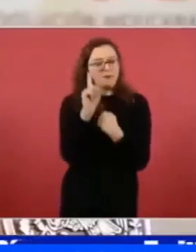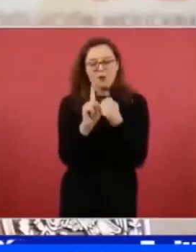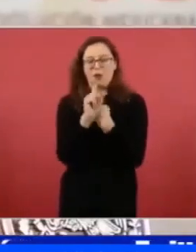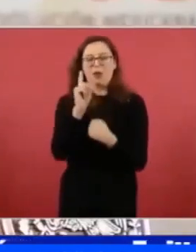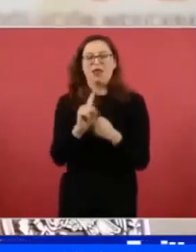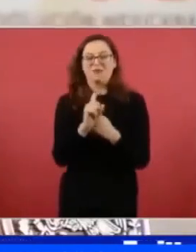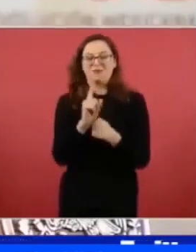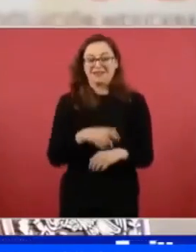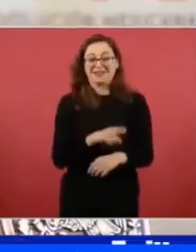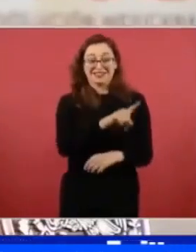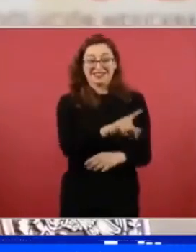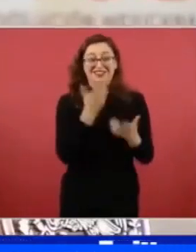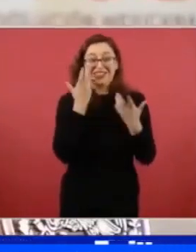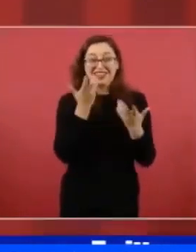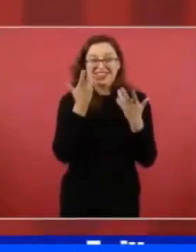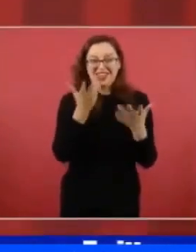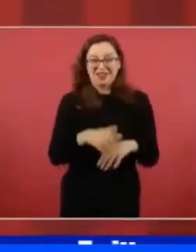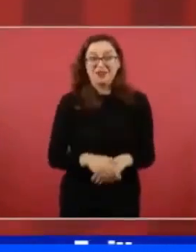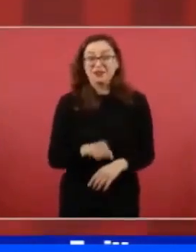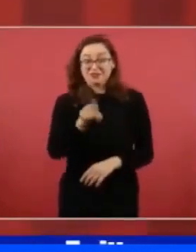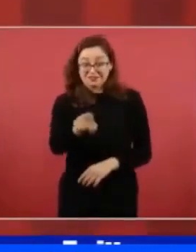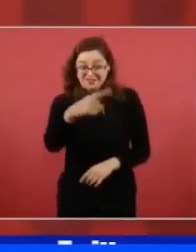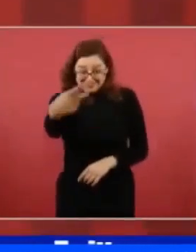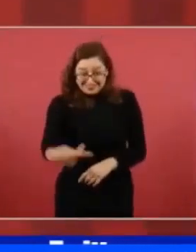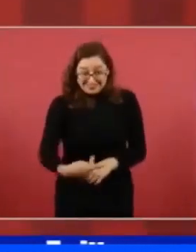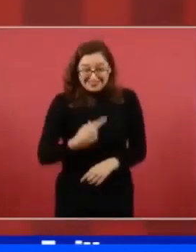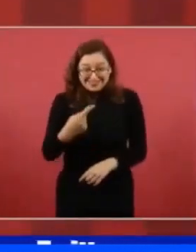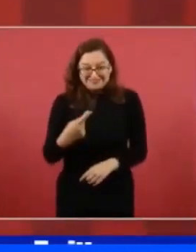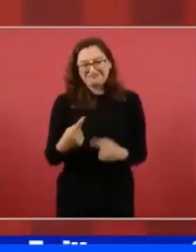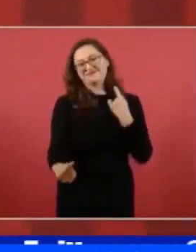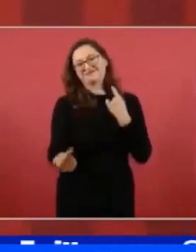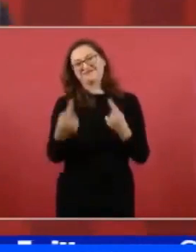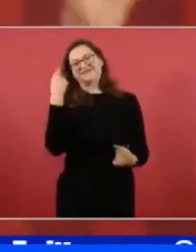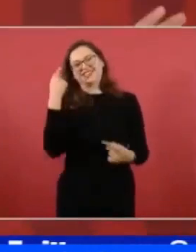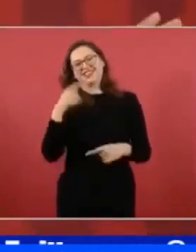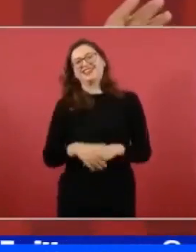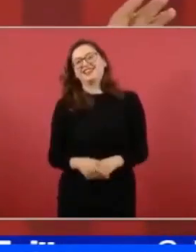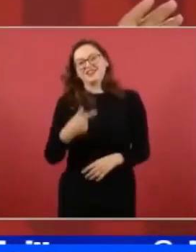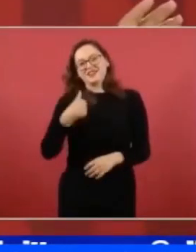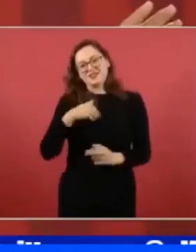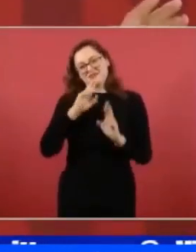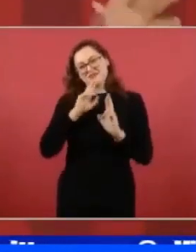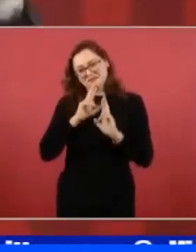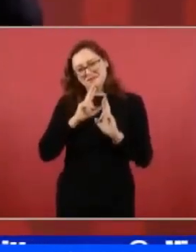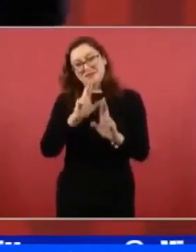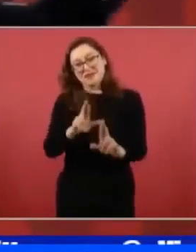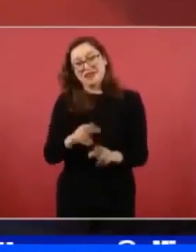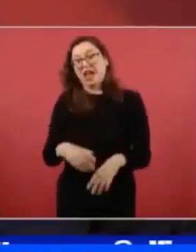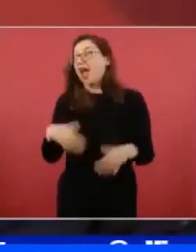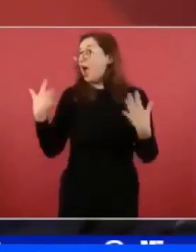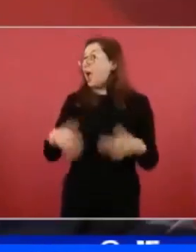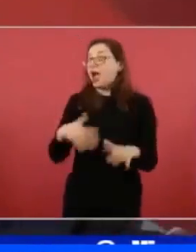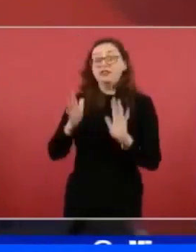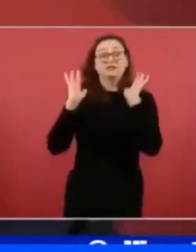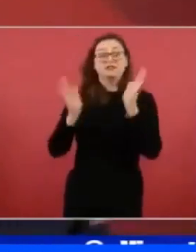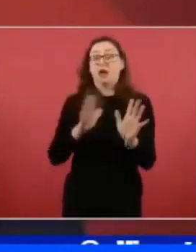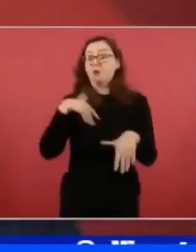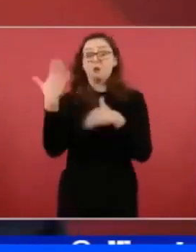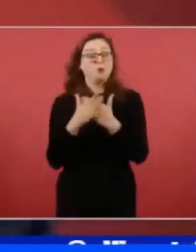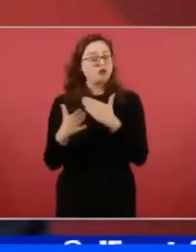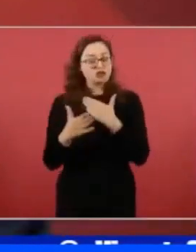entonces lo que está preguntando si yo le contesto así es va a haber ruptura del